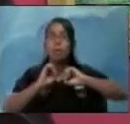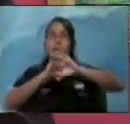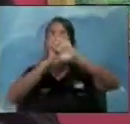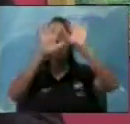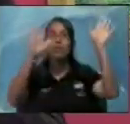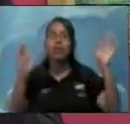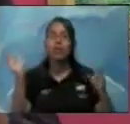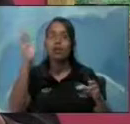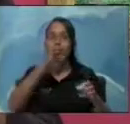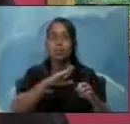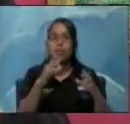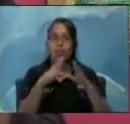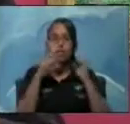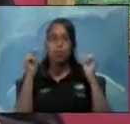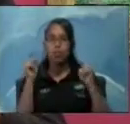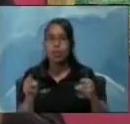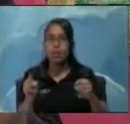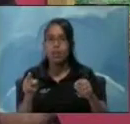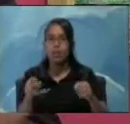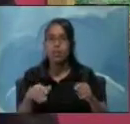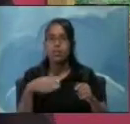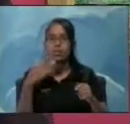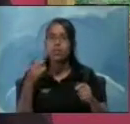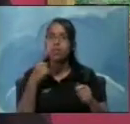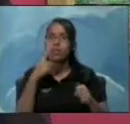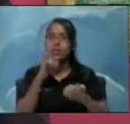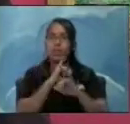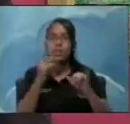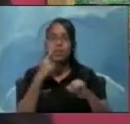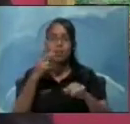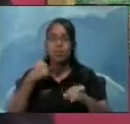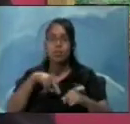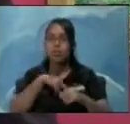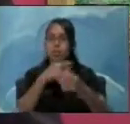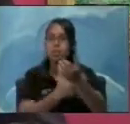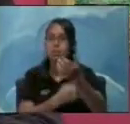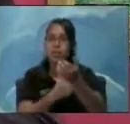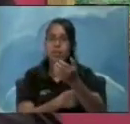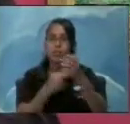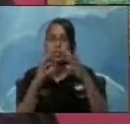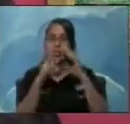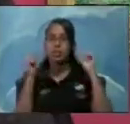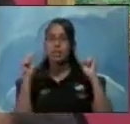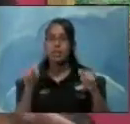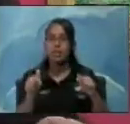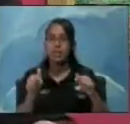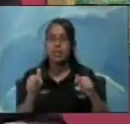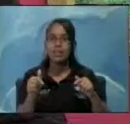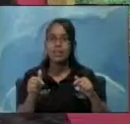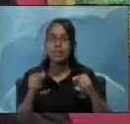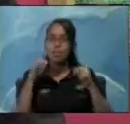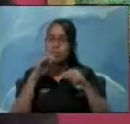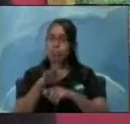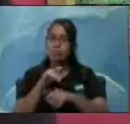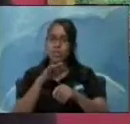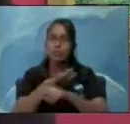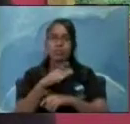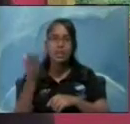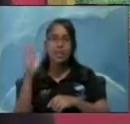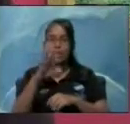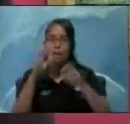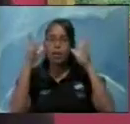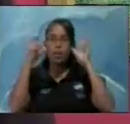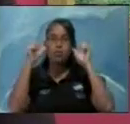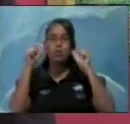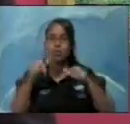estaban todos estos cretenses como ya decía nuestro hermano Juan todo eh esta multitud que estaba escuchando